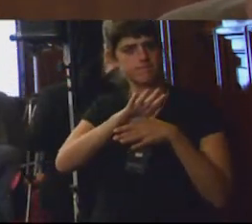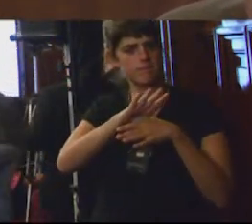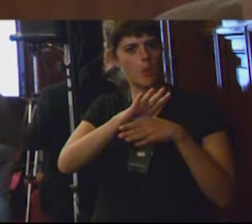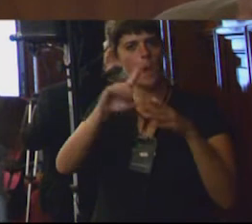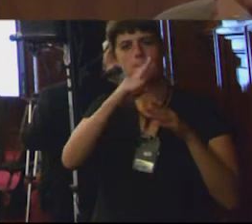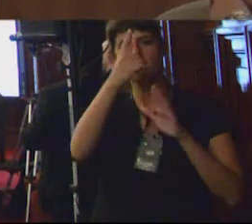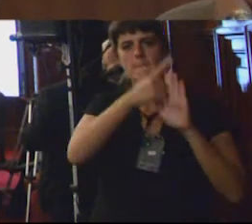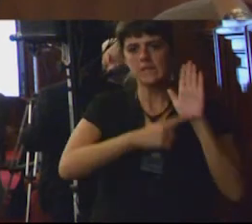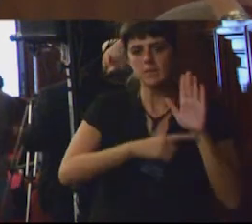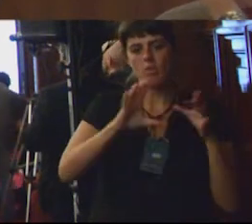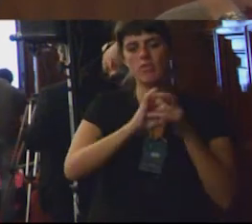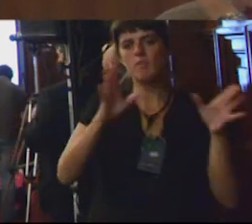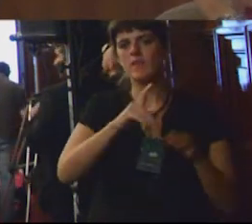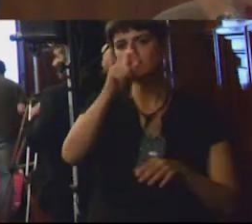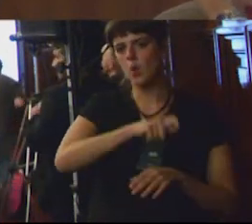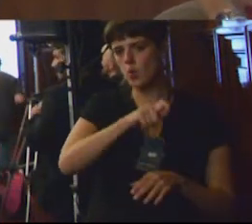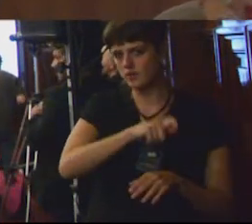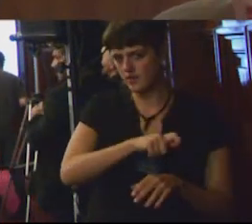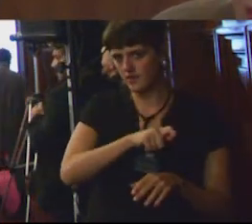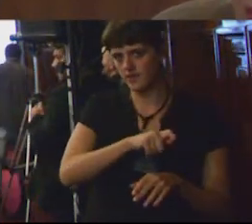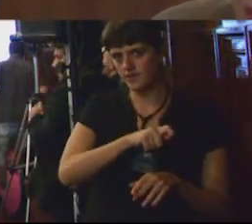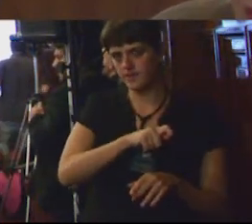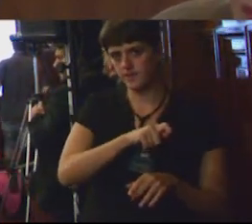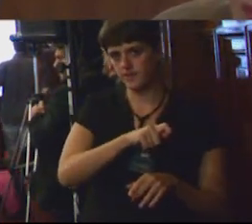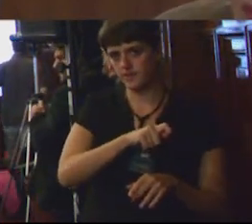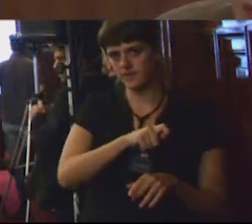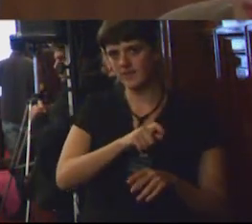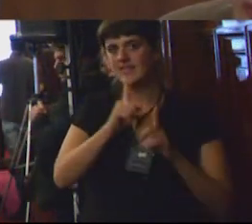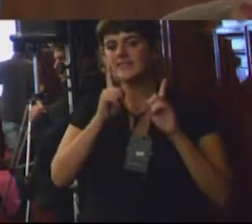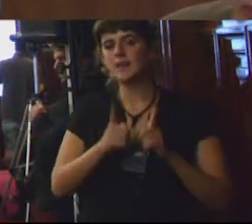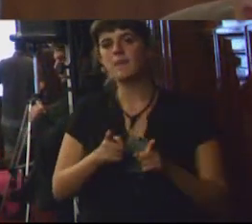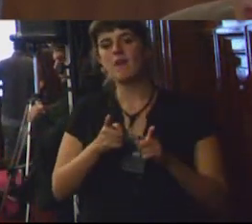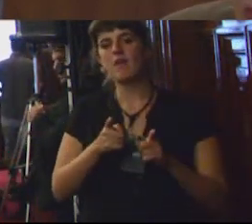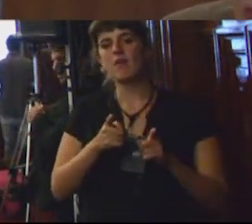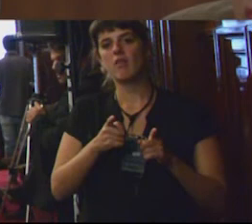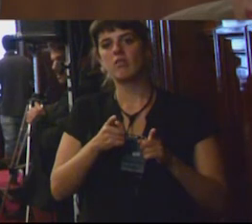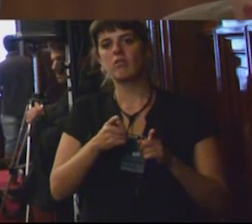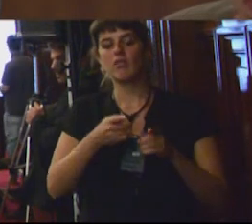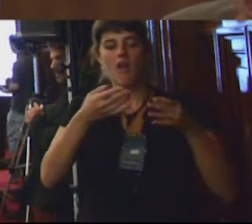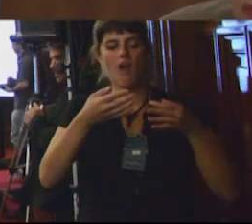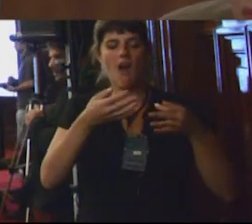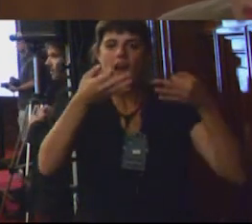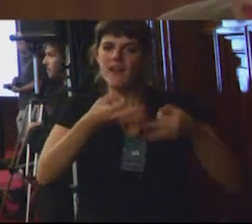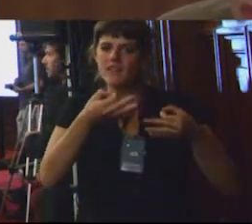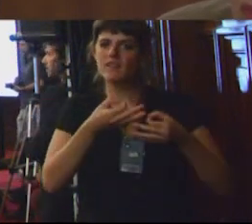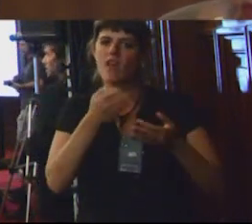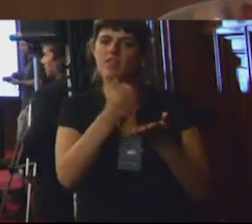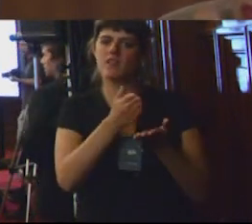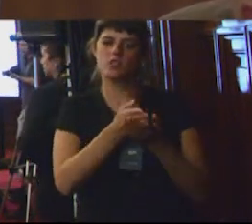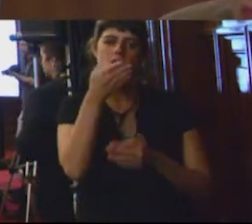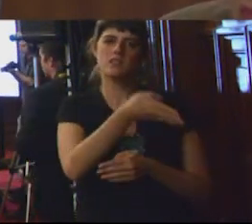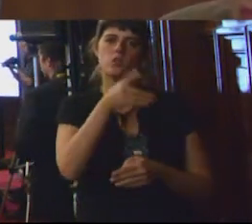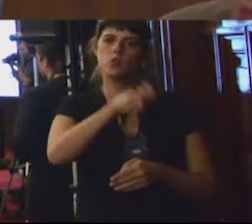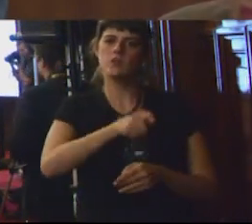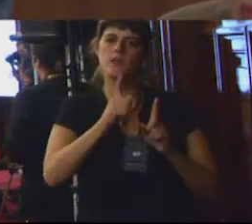independencia judicial y de las garantías de derecho a acceso a la justicia y a la protección